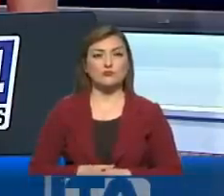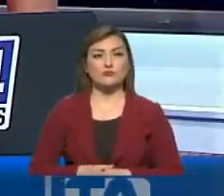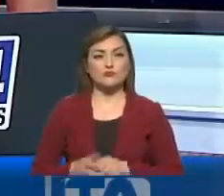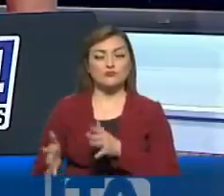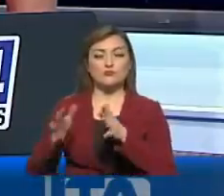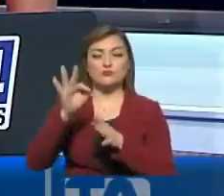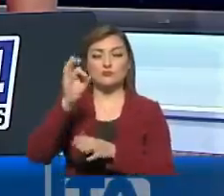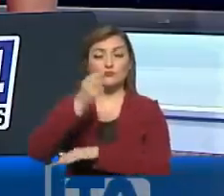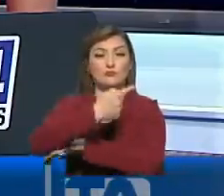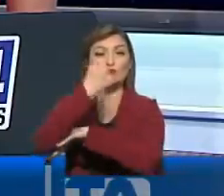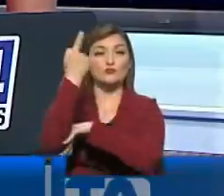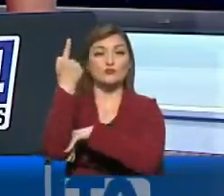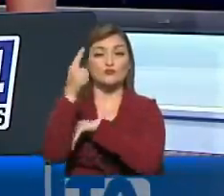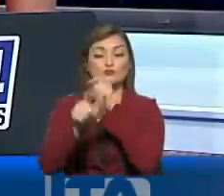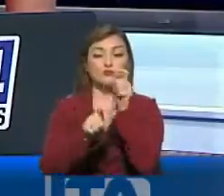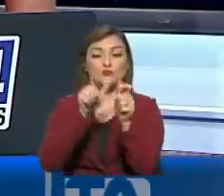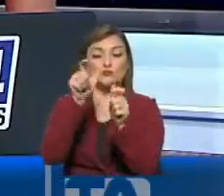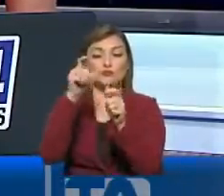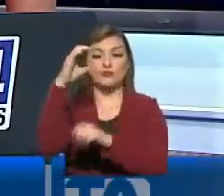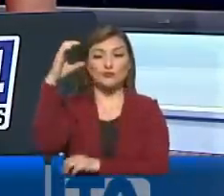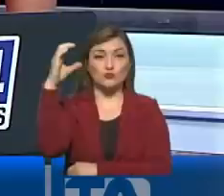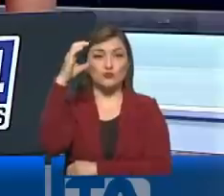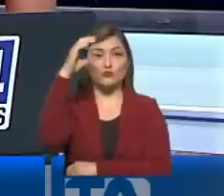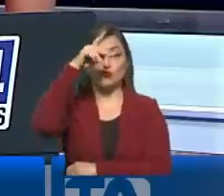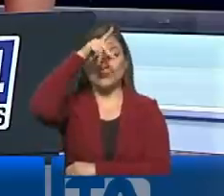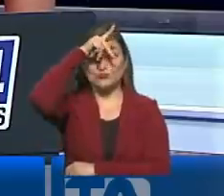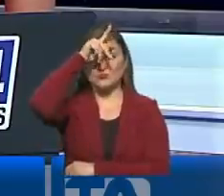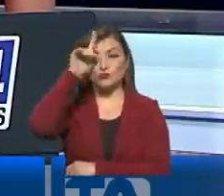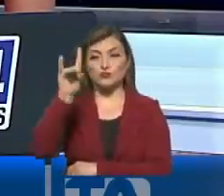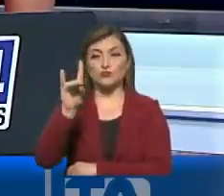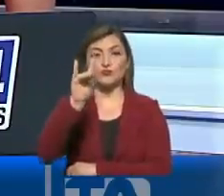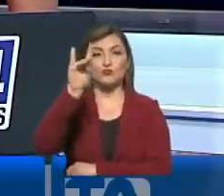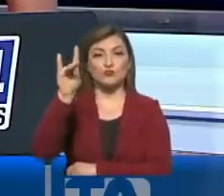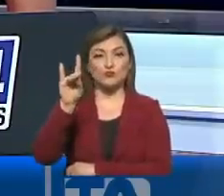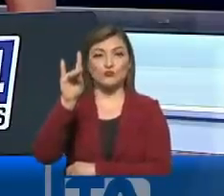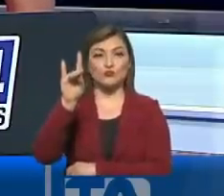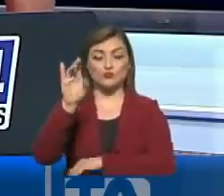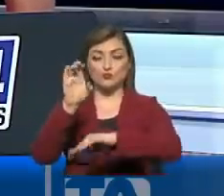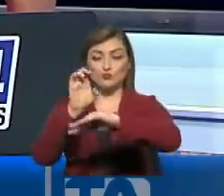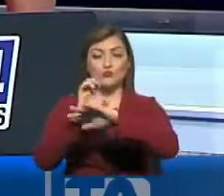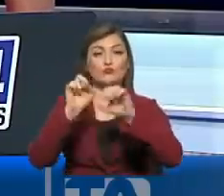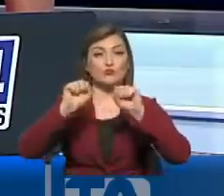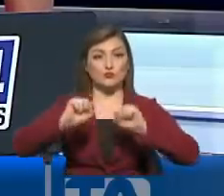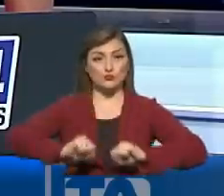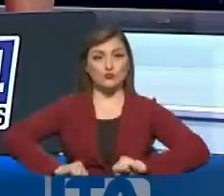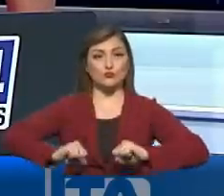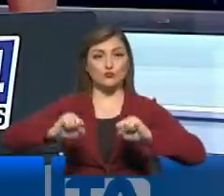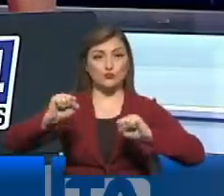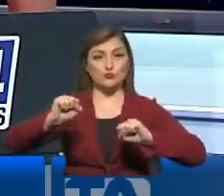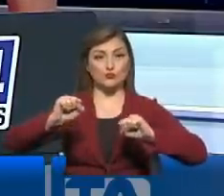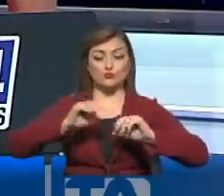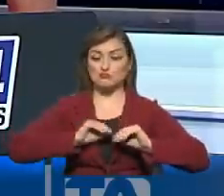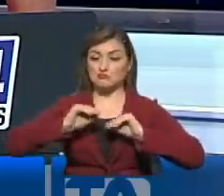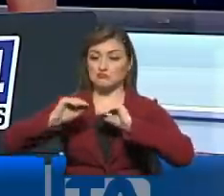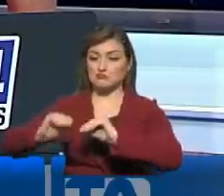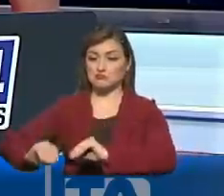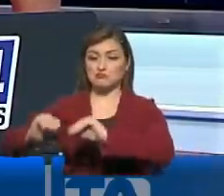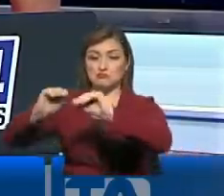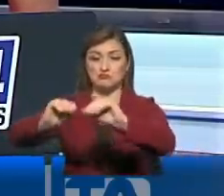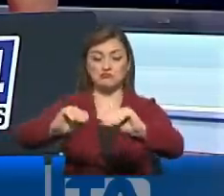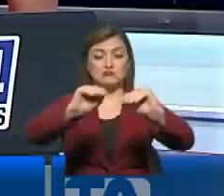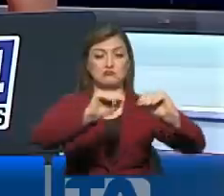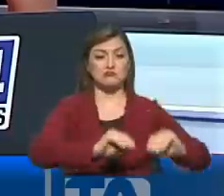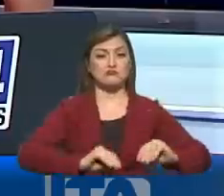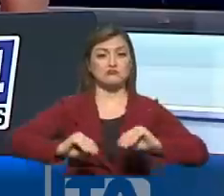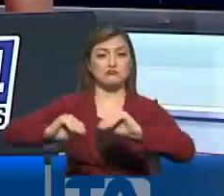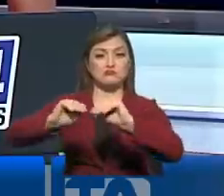Y en 90 días más, los ciudadanos de Colombia, Perú, Bolivia y Ecuador podrán circular y establecer su residencia temporal o permanente